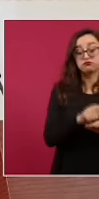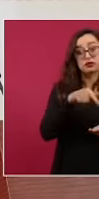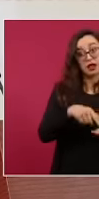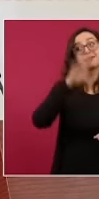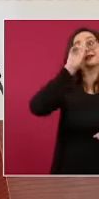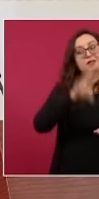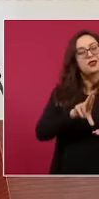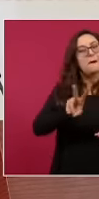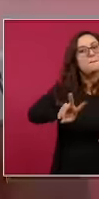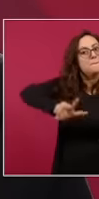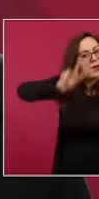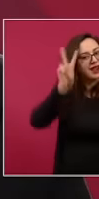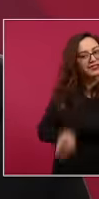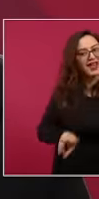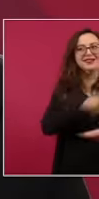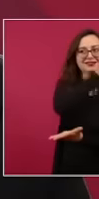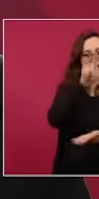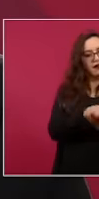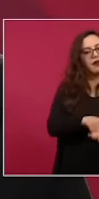verdadera,